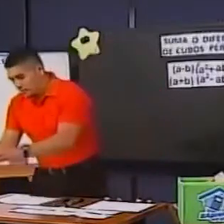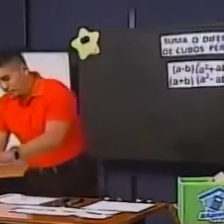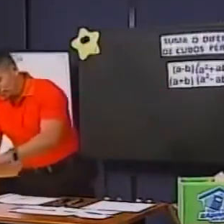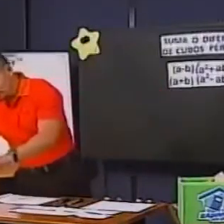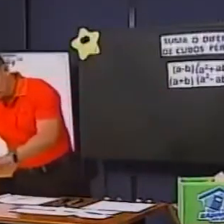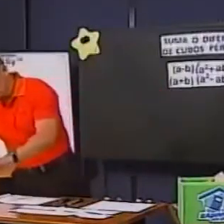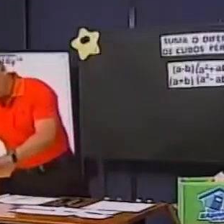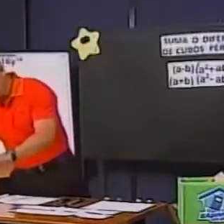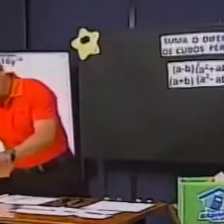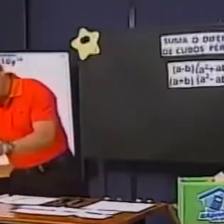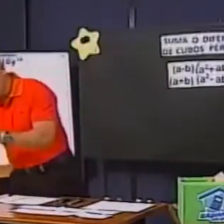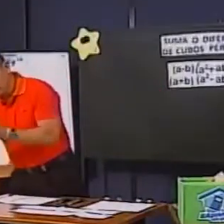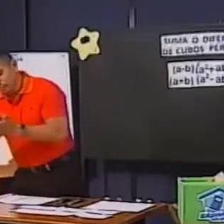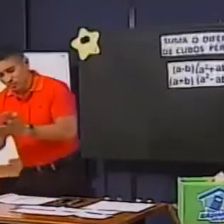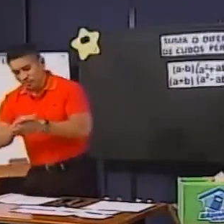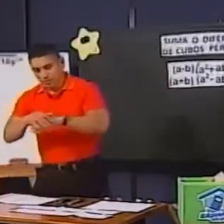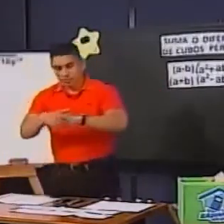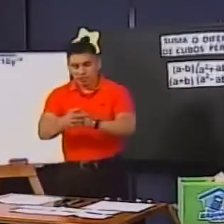manera